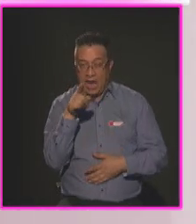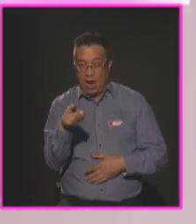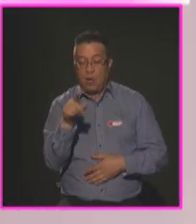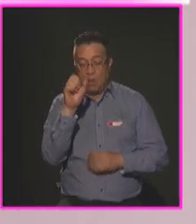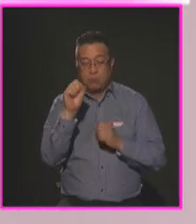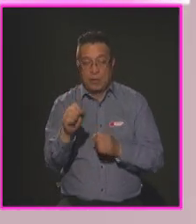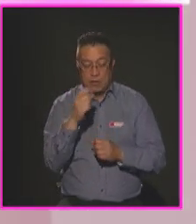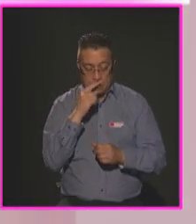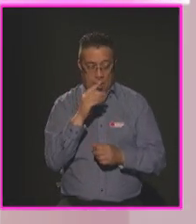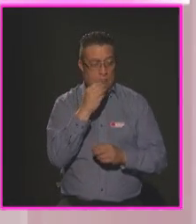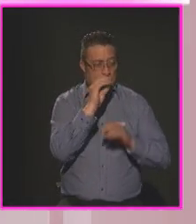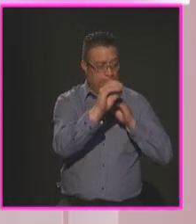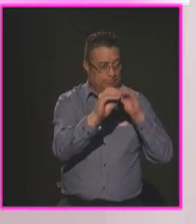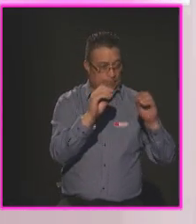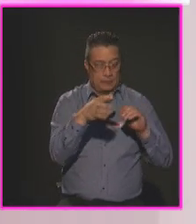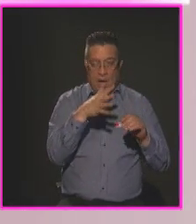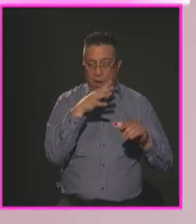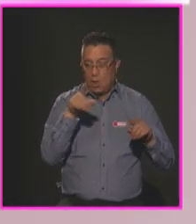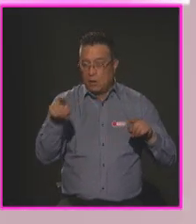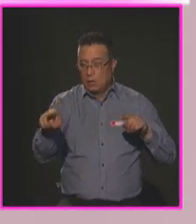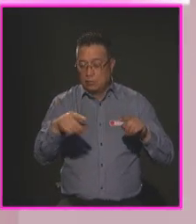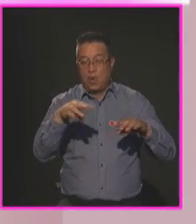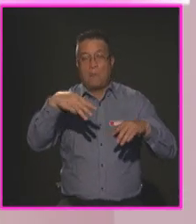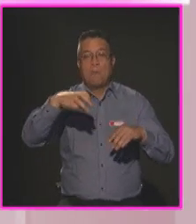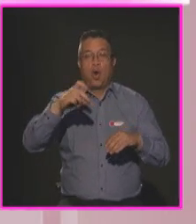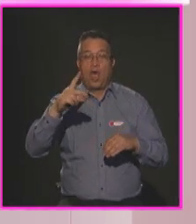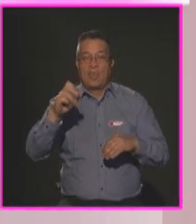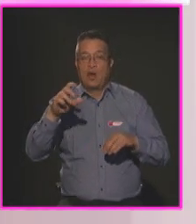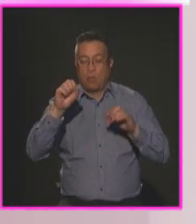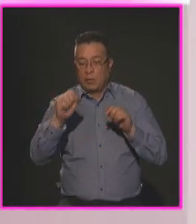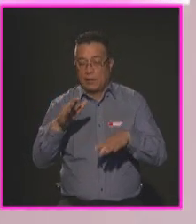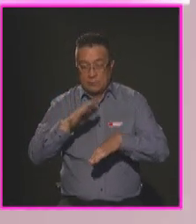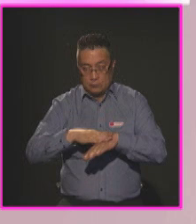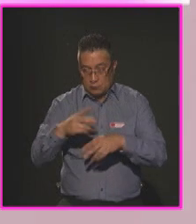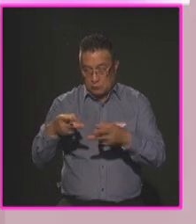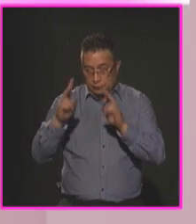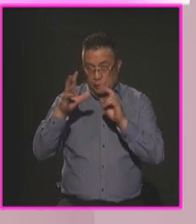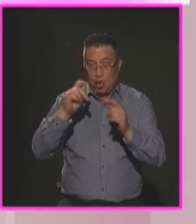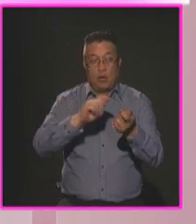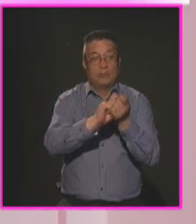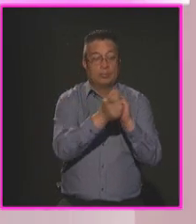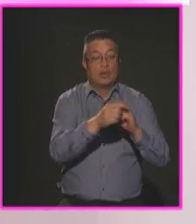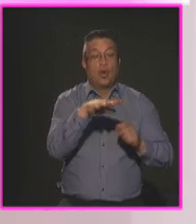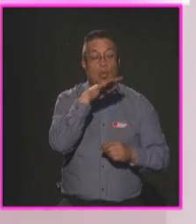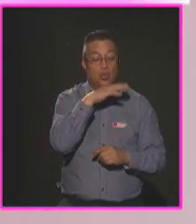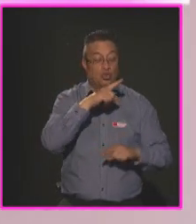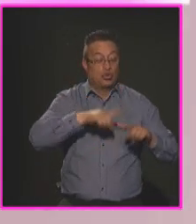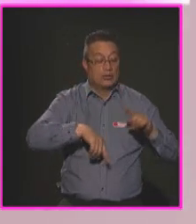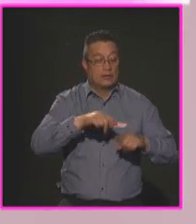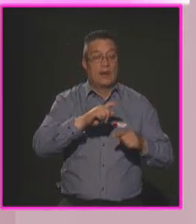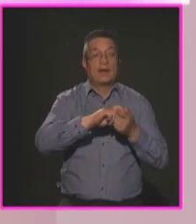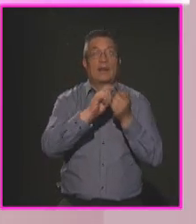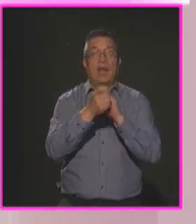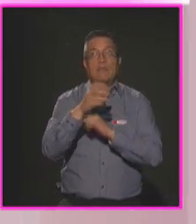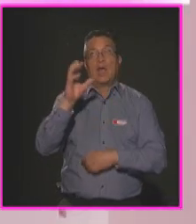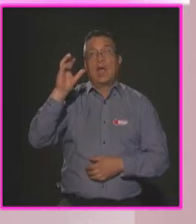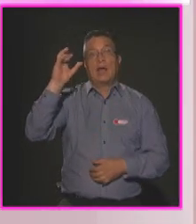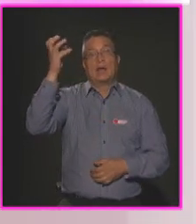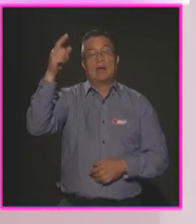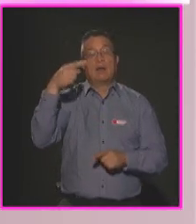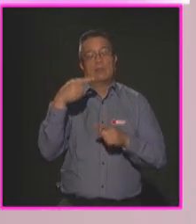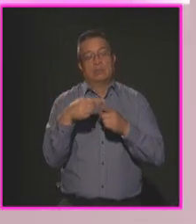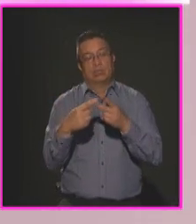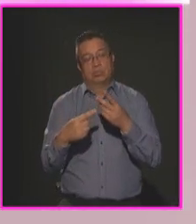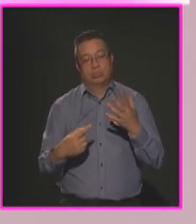hidrólogo puede familiarizarse con sus cuencas, puede hacer los modelos y puede autorizar o rechazar cambios de uso del suelo en base al cambio climático y todas esas